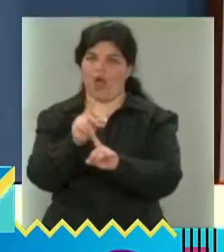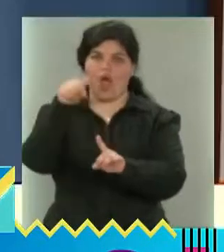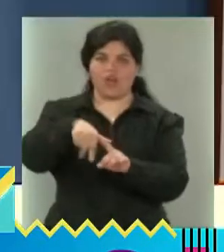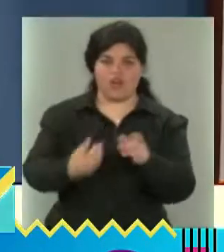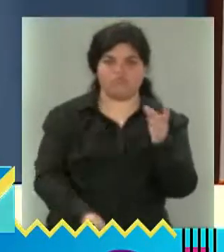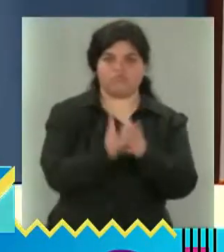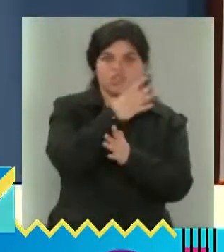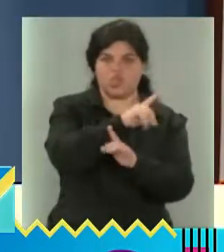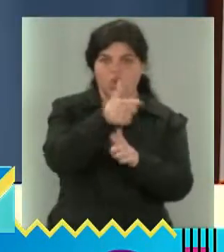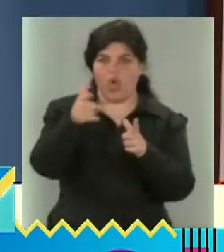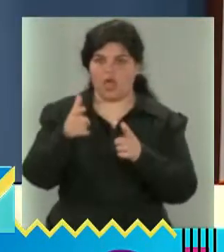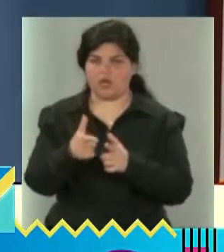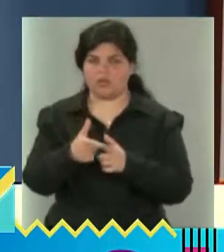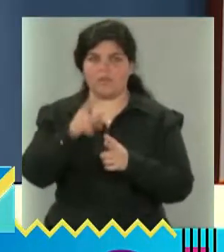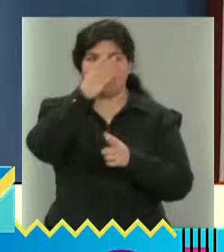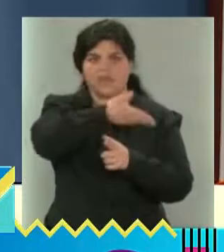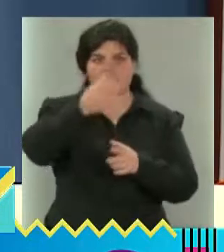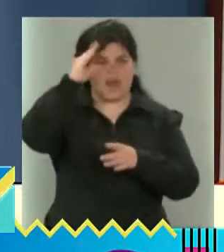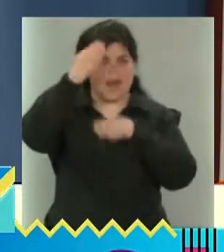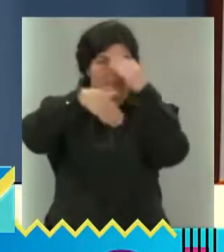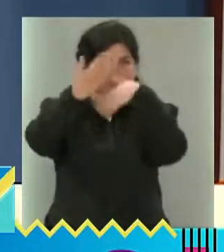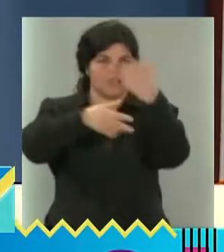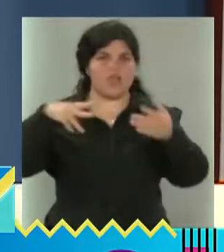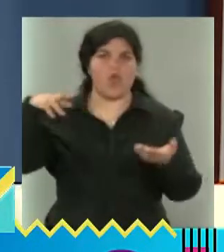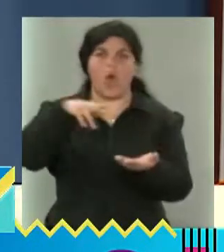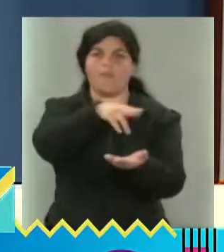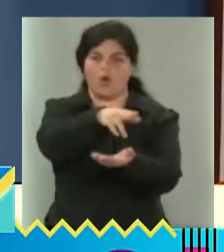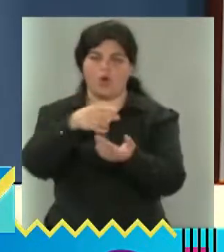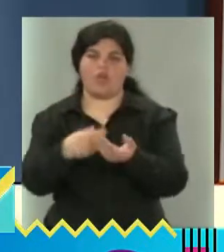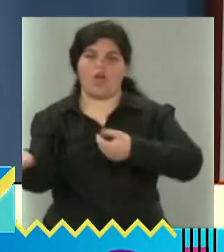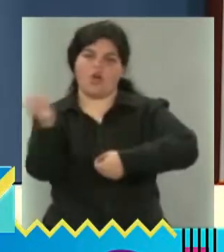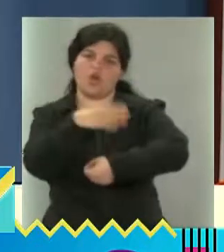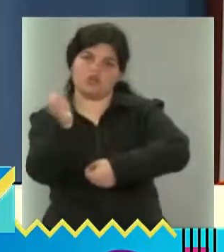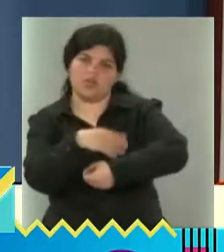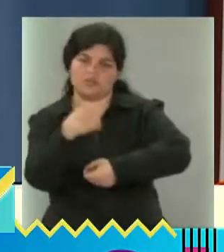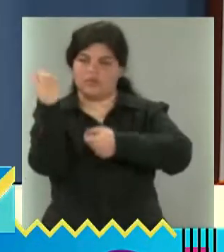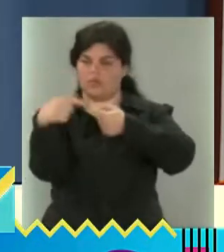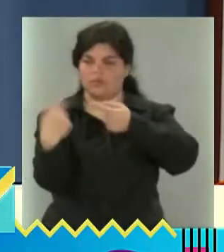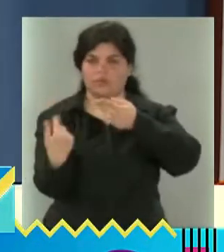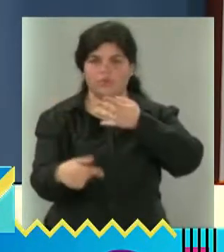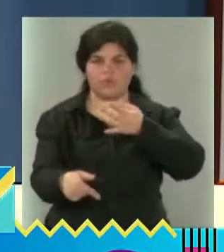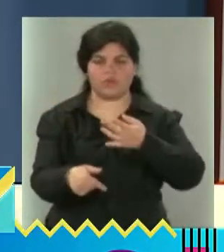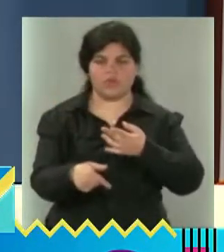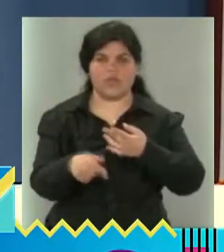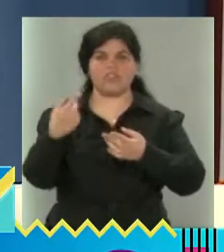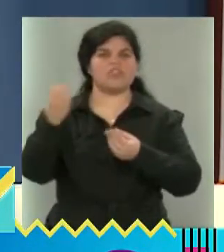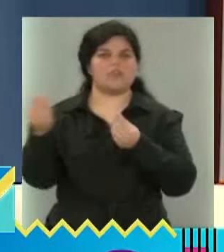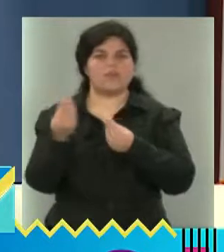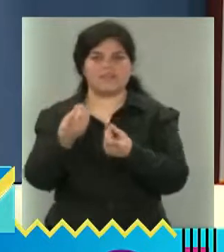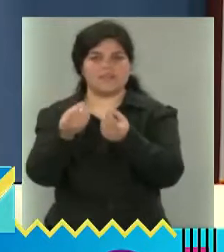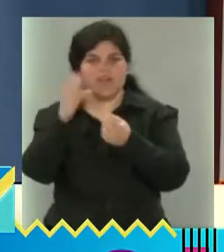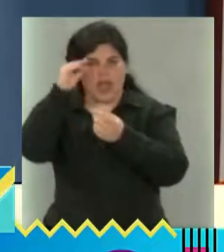encontrar gente capacitada para la poda, gente para la cosecha. Entonces la tecnificación ha ido más de la mano